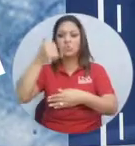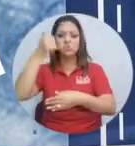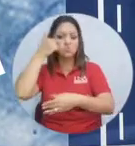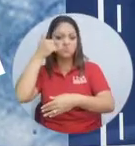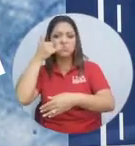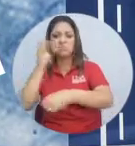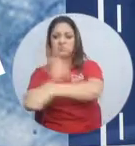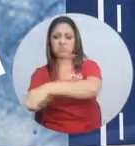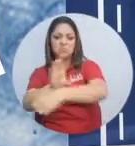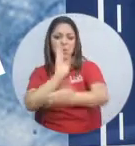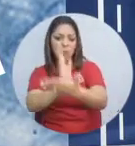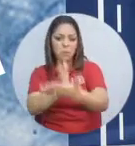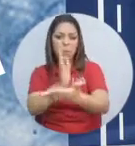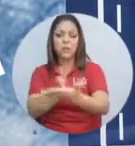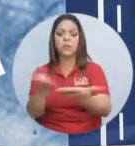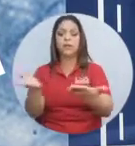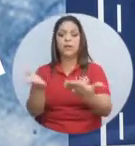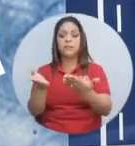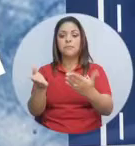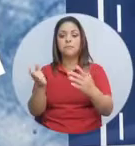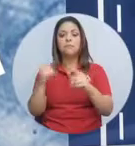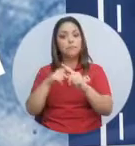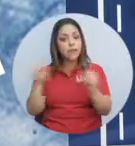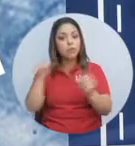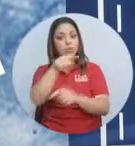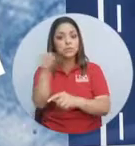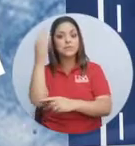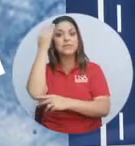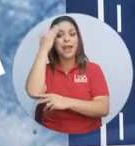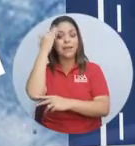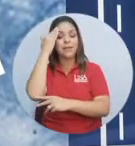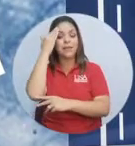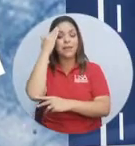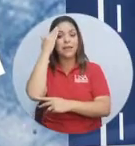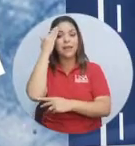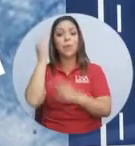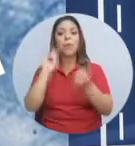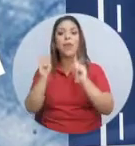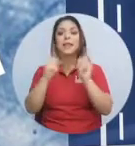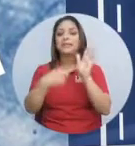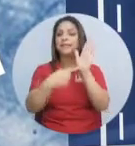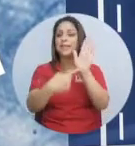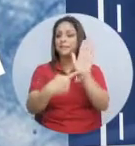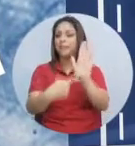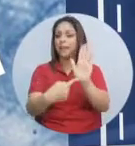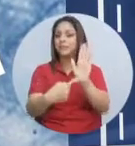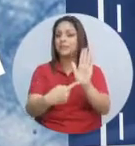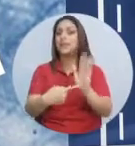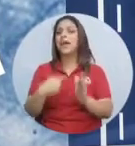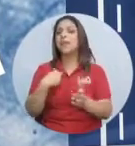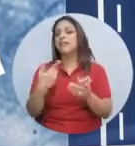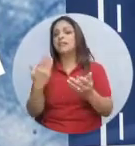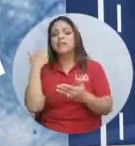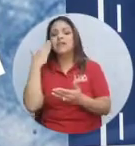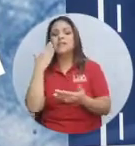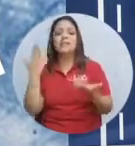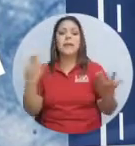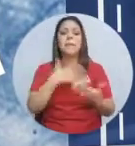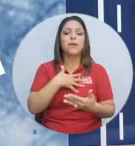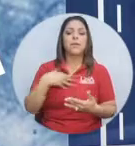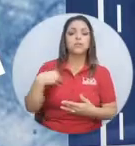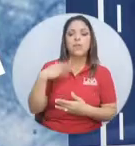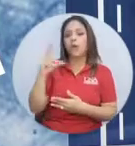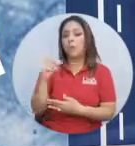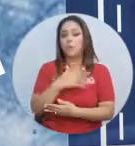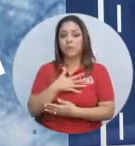sé reconocer las señales, sé qué es lo que me gusta y lo que no me gusta. Y eso es muy importante. Así lo conversó con una mirada el exdefensor de los